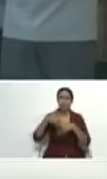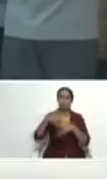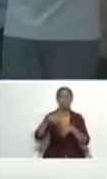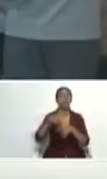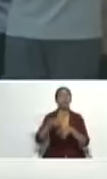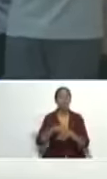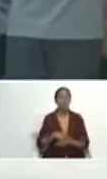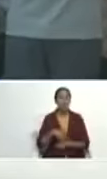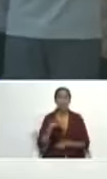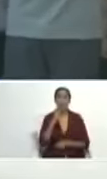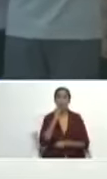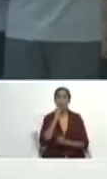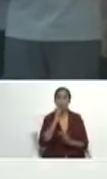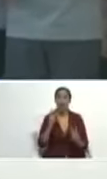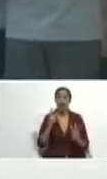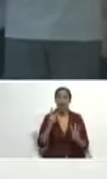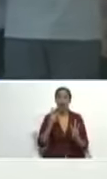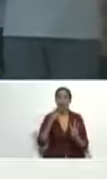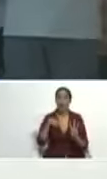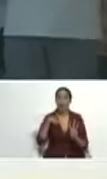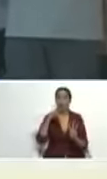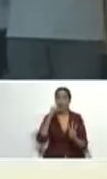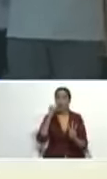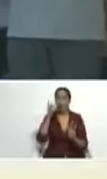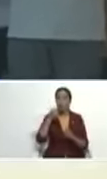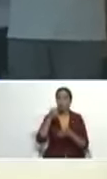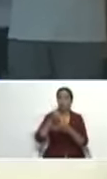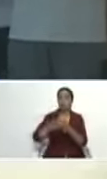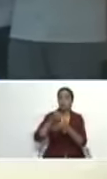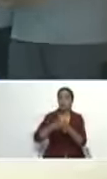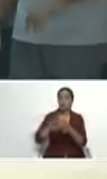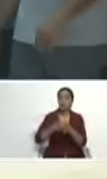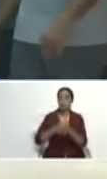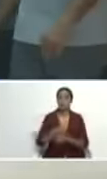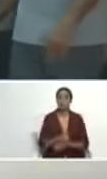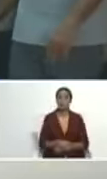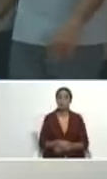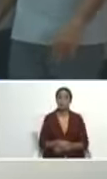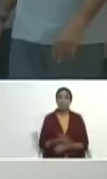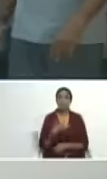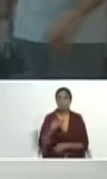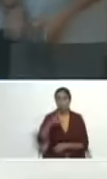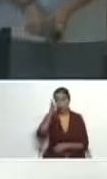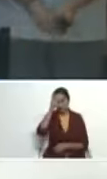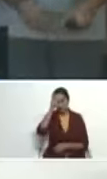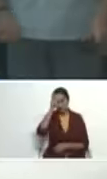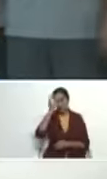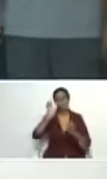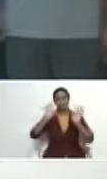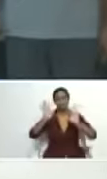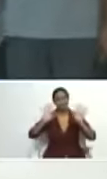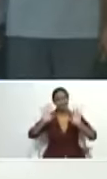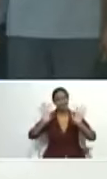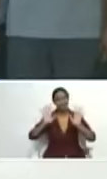pena perseverar tantos años. Bueno, Coro, me despido de ustedes, de Ciudad Guayana a Coro. Y mis saludos,